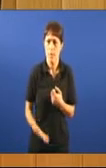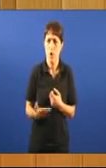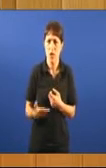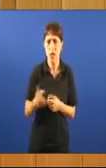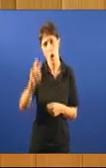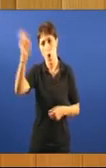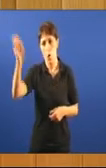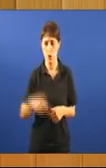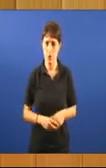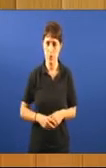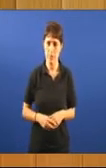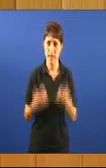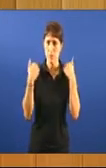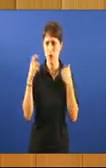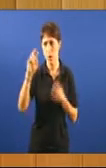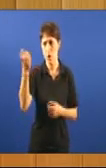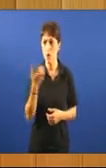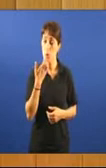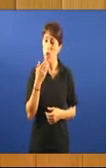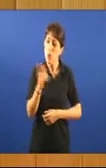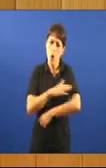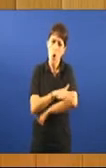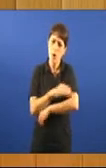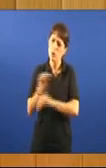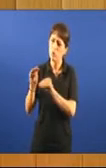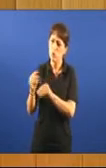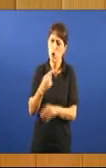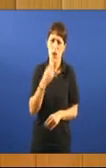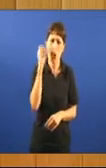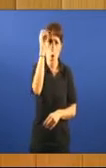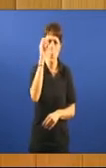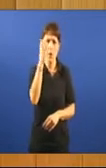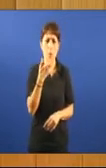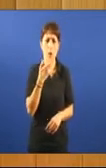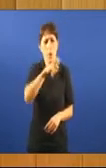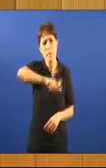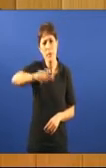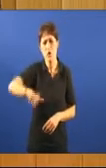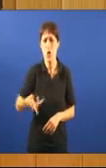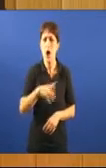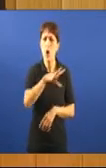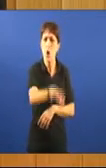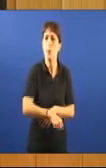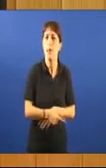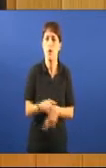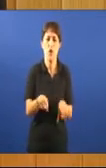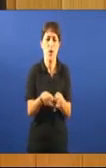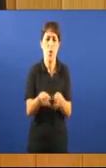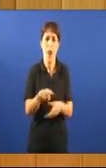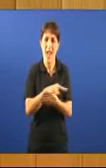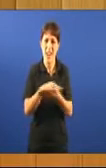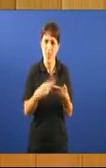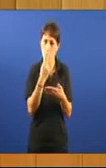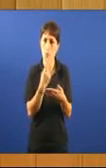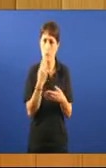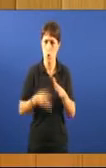Di que a posición do seu goberno é que o comprador manteña o seu compromiso con Galiza.